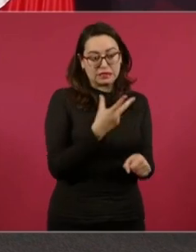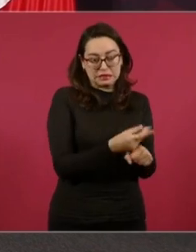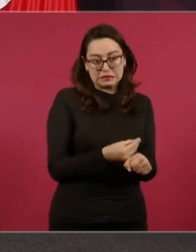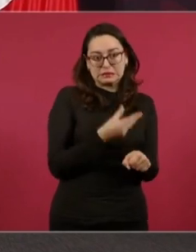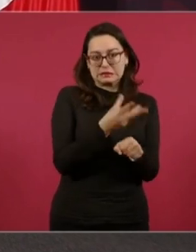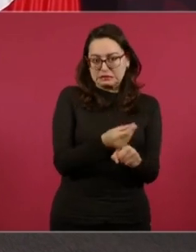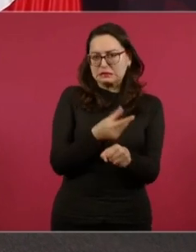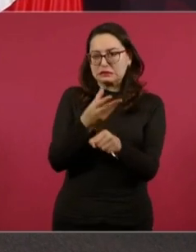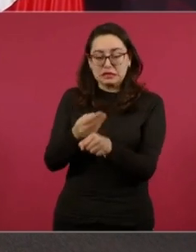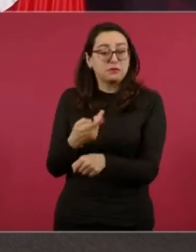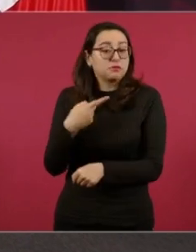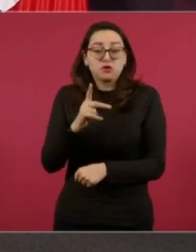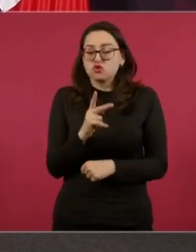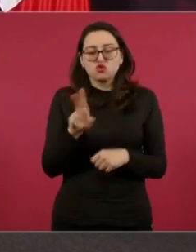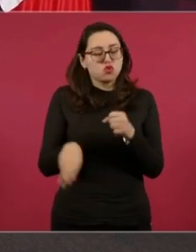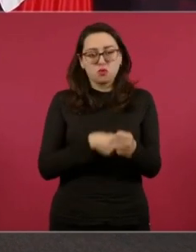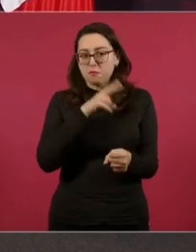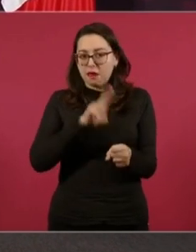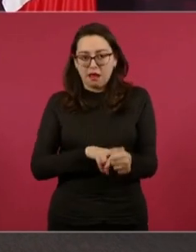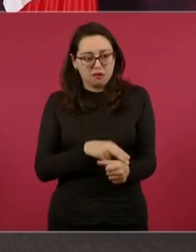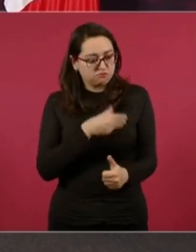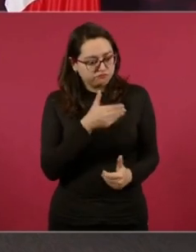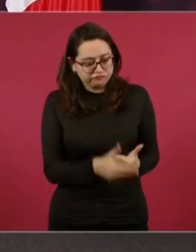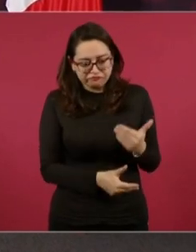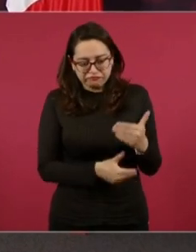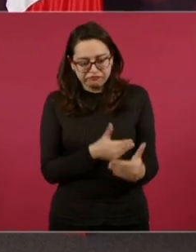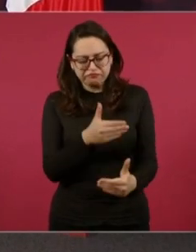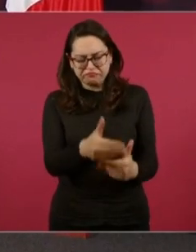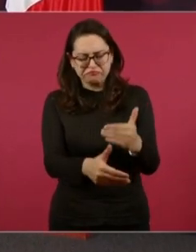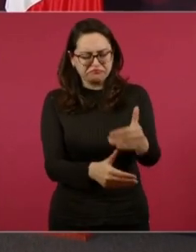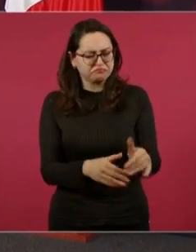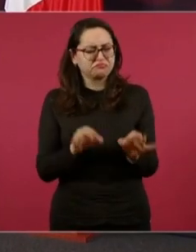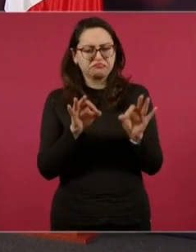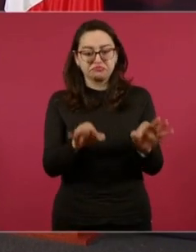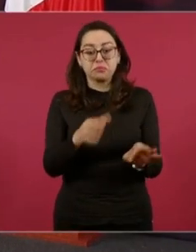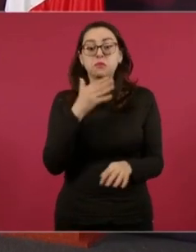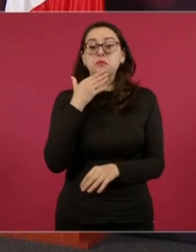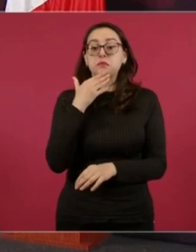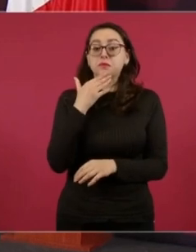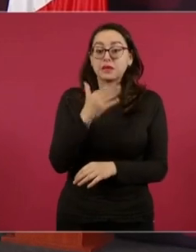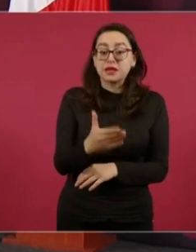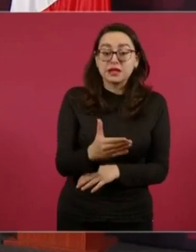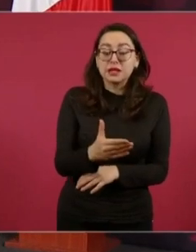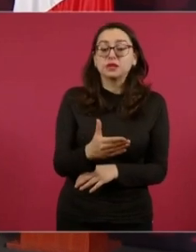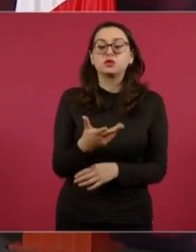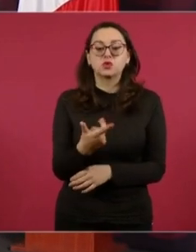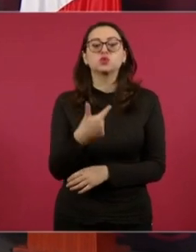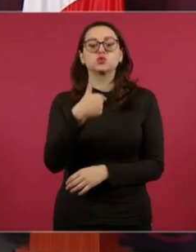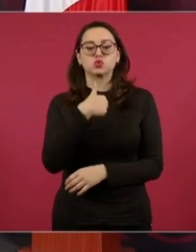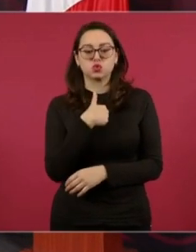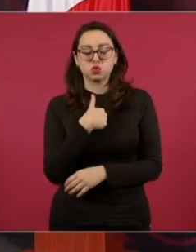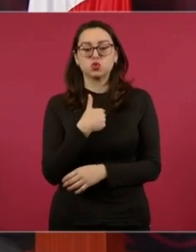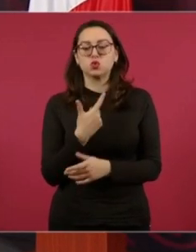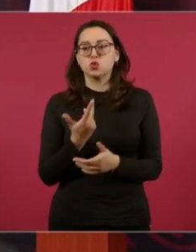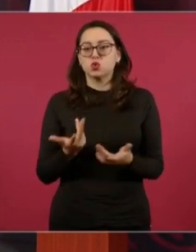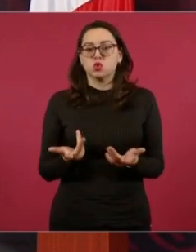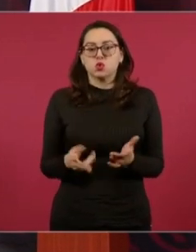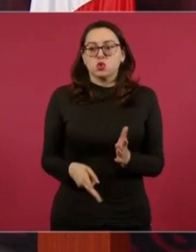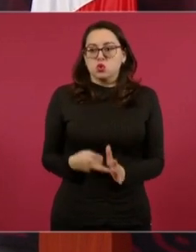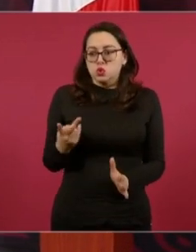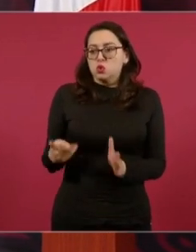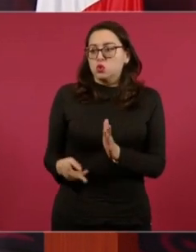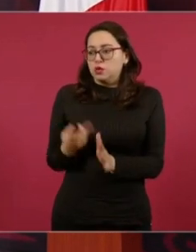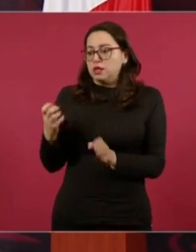Me estoy reuniendo con todos los integrantes del gabinete, con